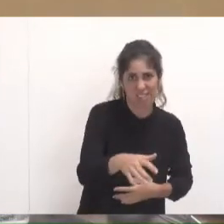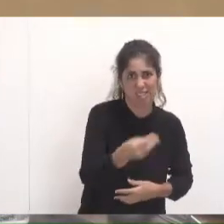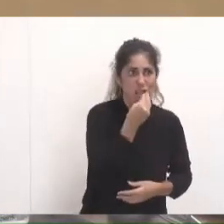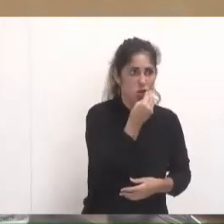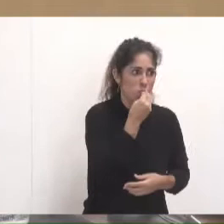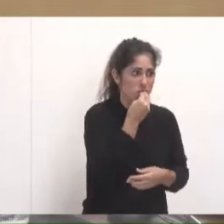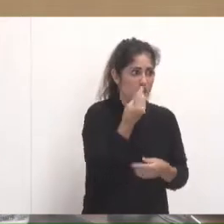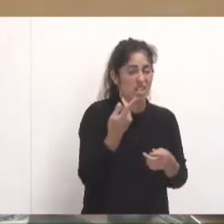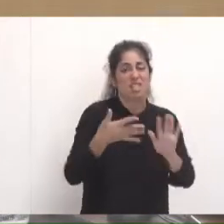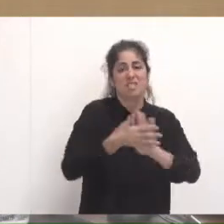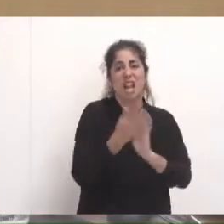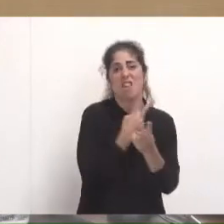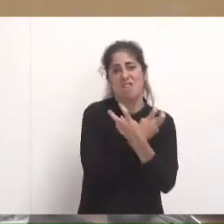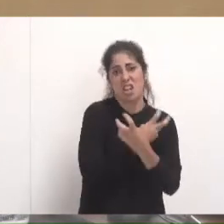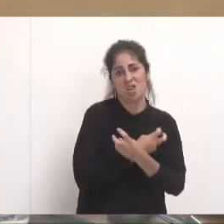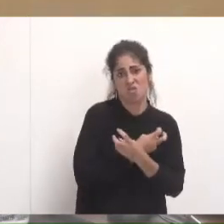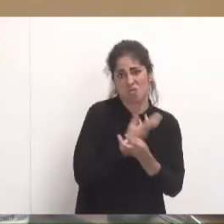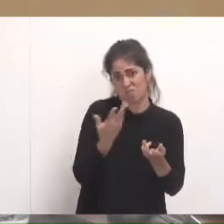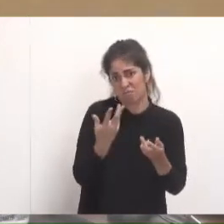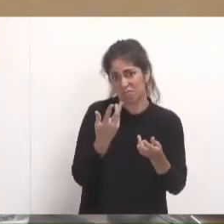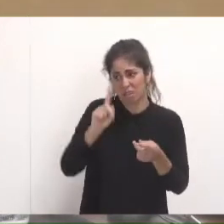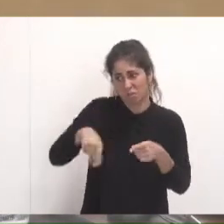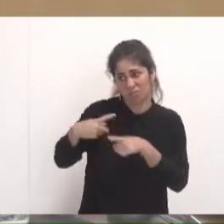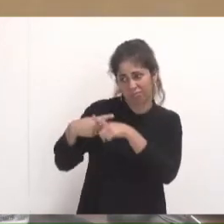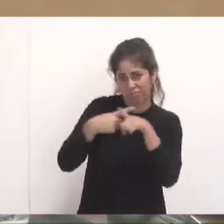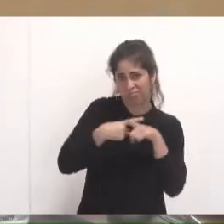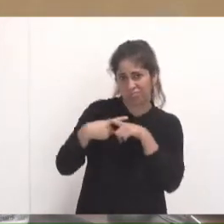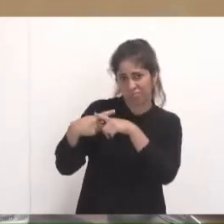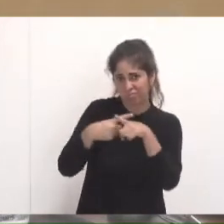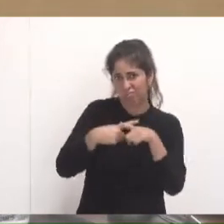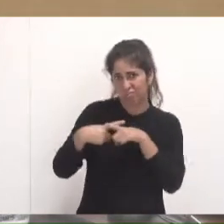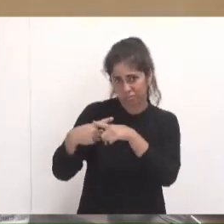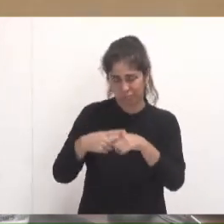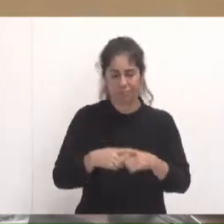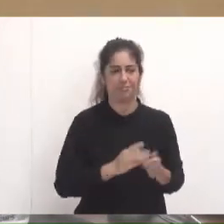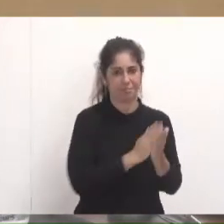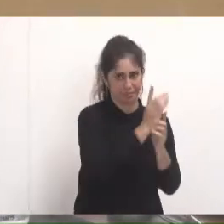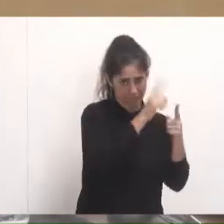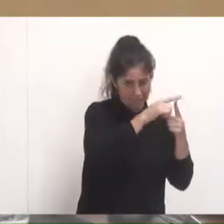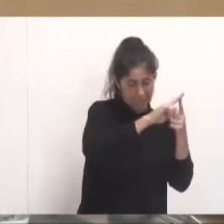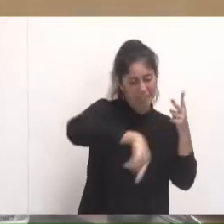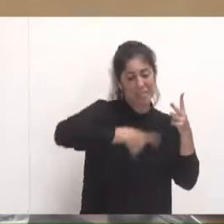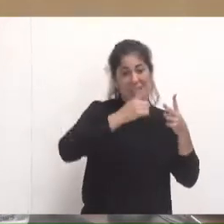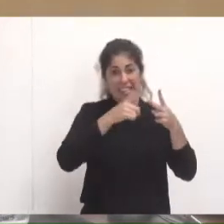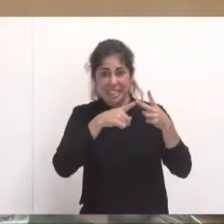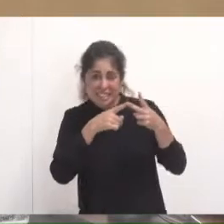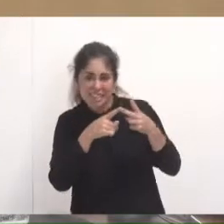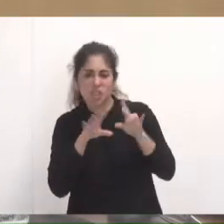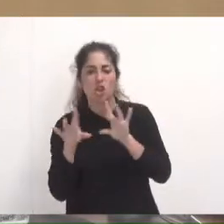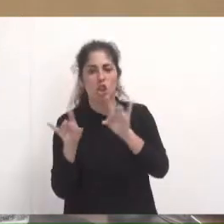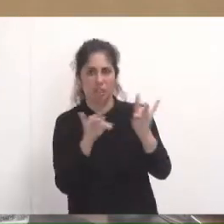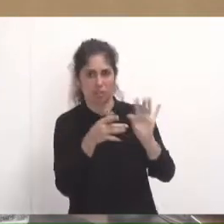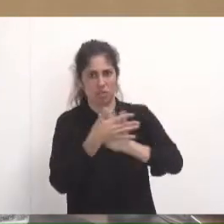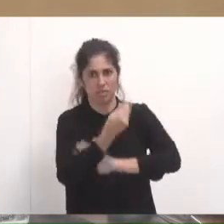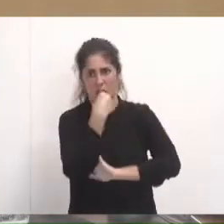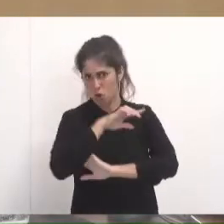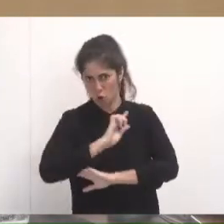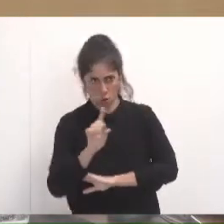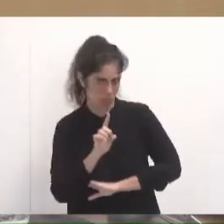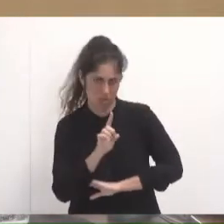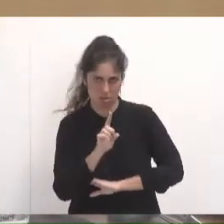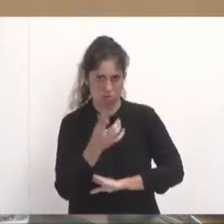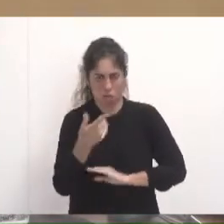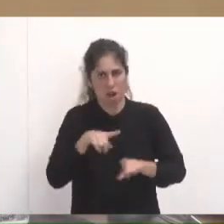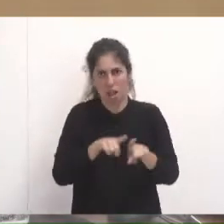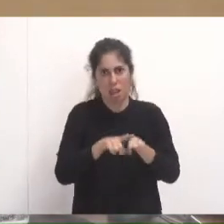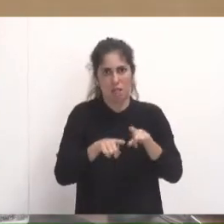el veneno de unas a otras, y otra que no se la come, sino que es por contacto, ¿no? Es unas barreras que la termita al pasar